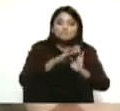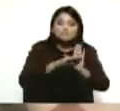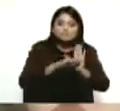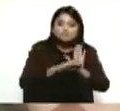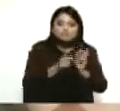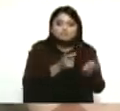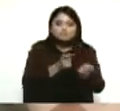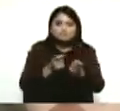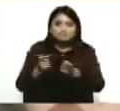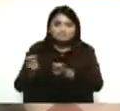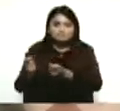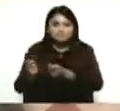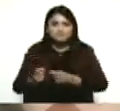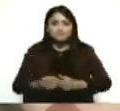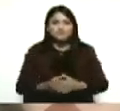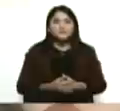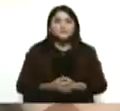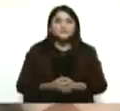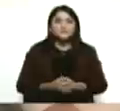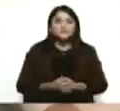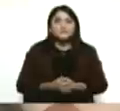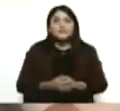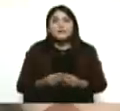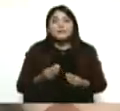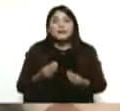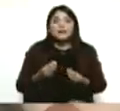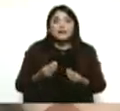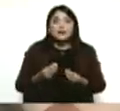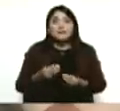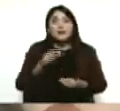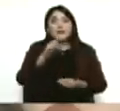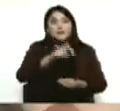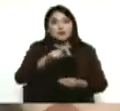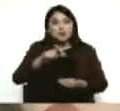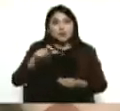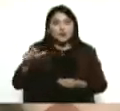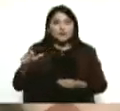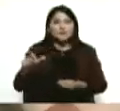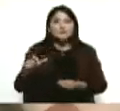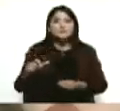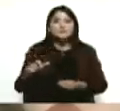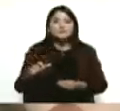el establecimiento de una alícuota para que la gente sepa